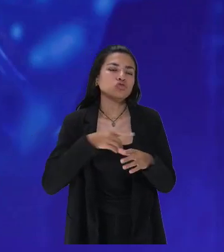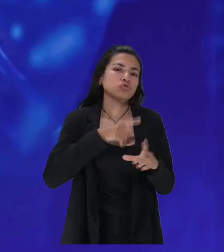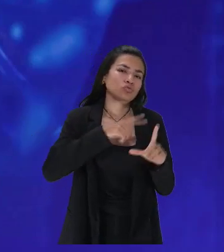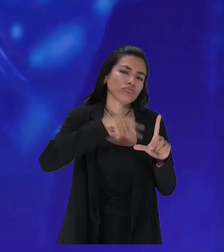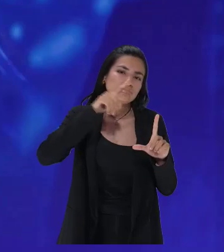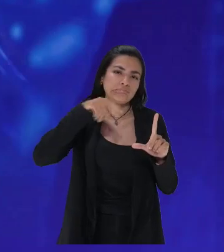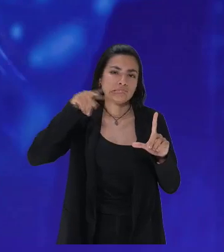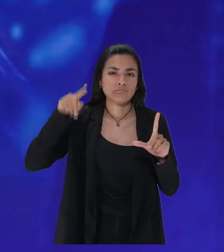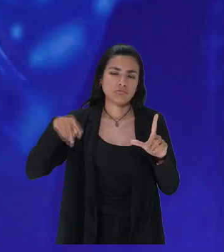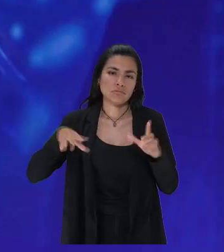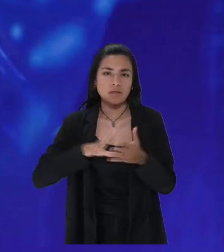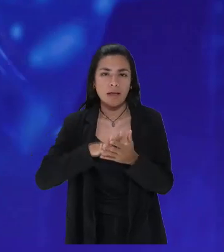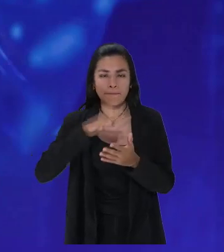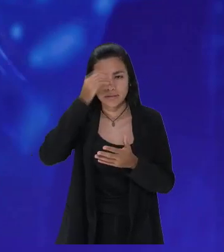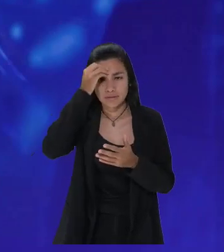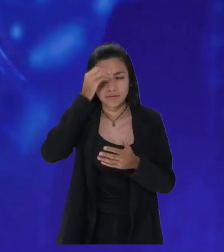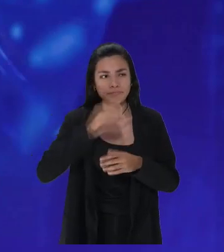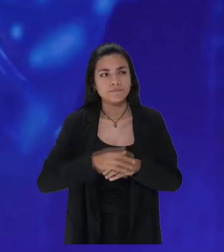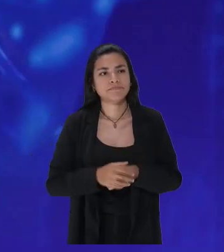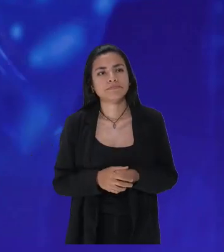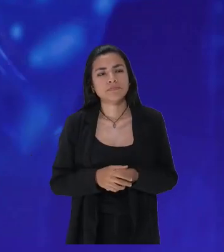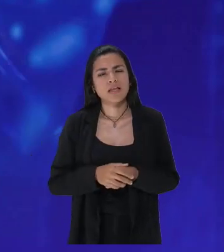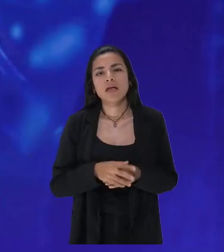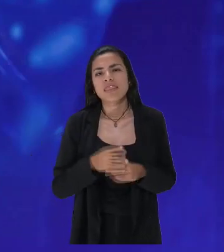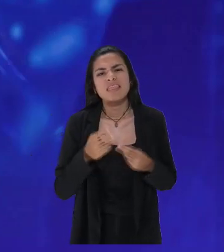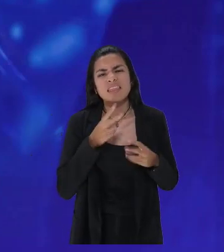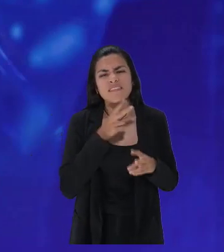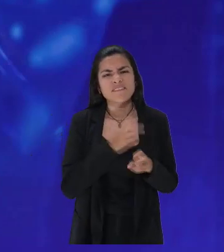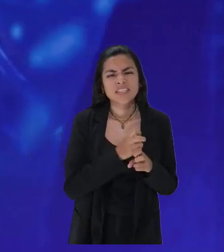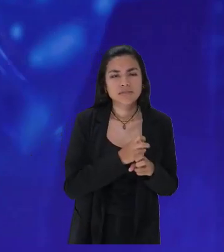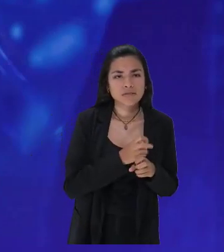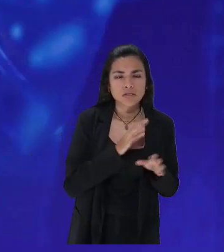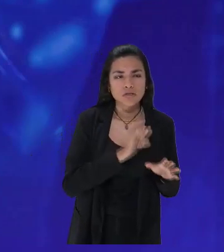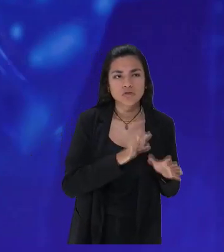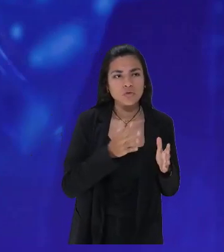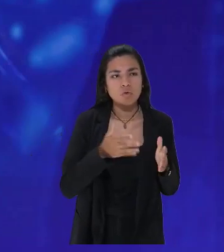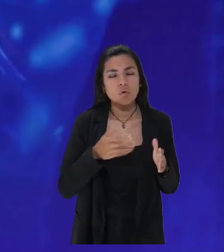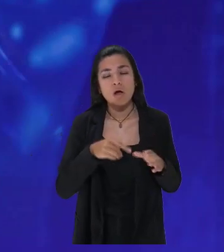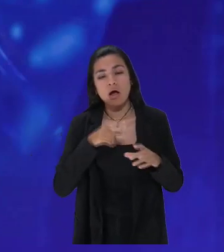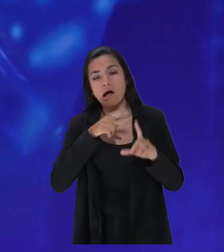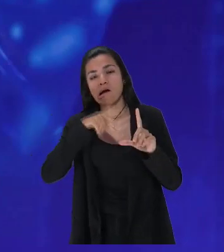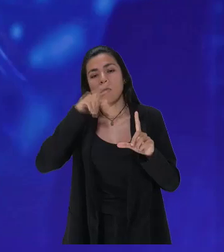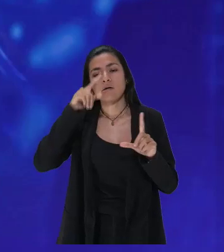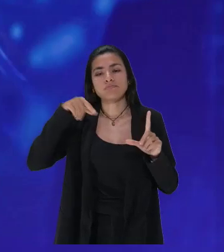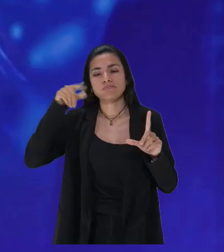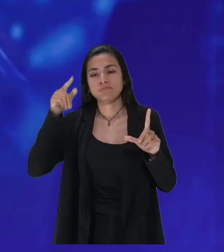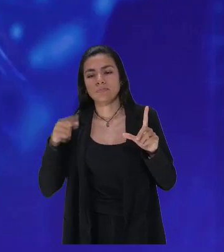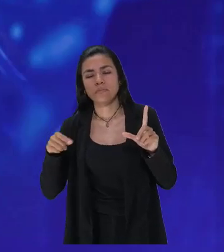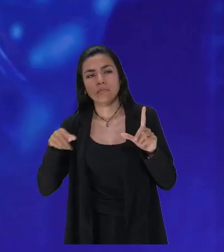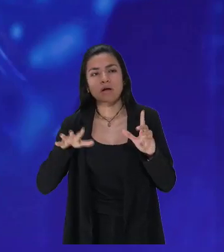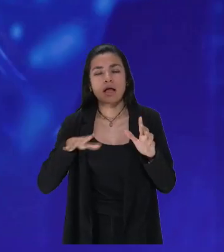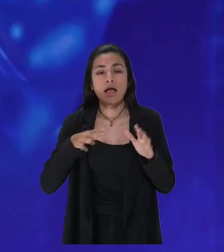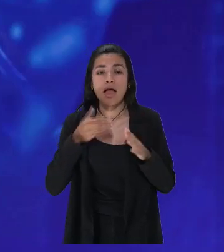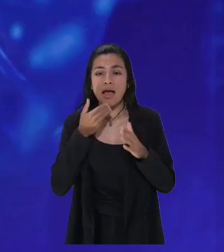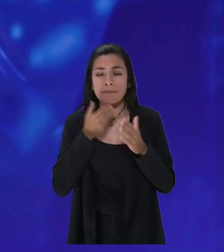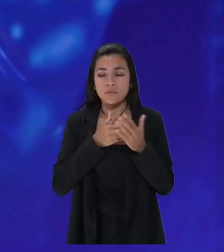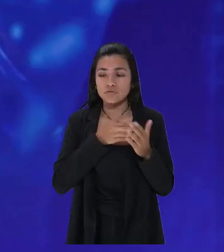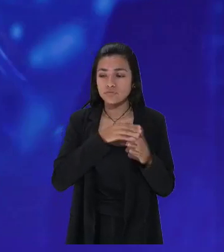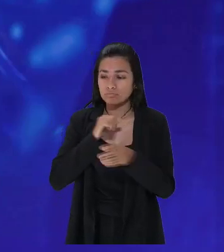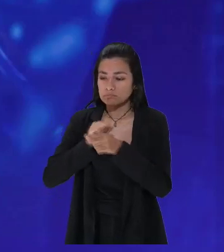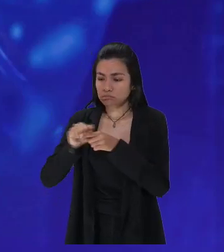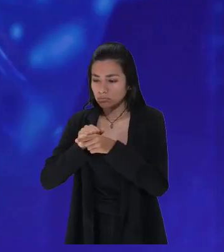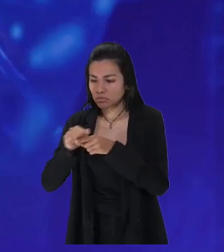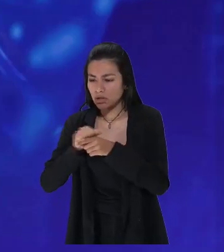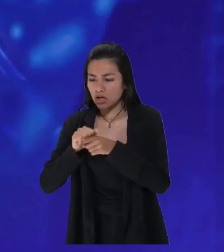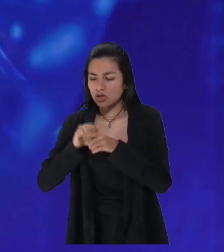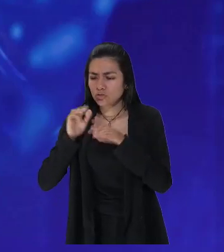Lo complejo acá es que debajo de la curva de aprendizaje, cuando voy y entreno directamente con pacientes, pues hay